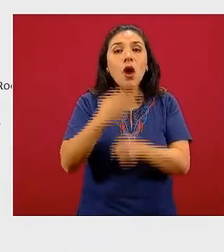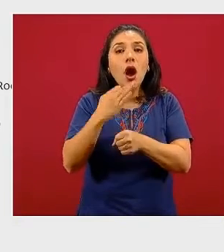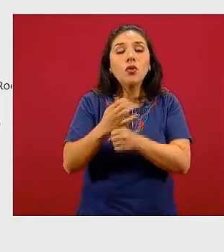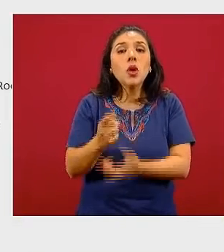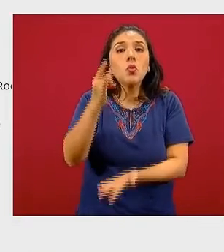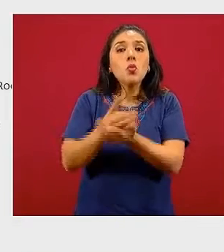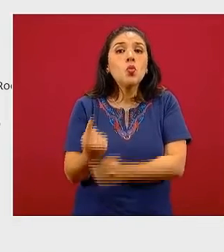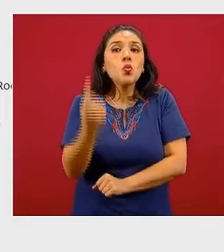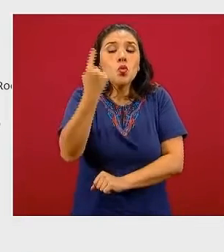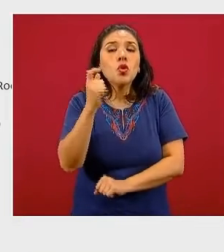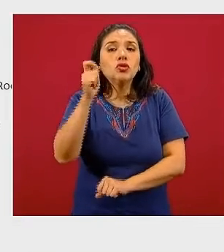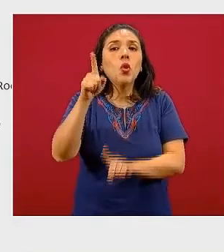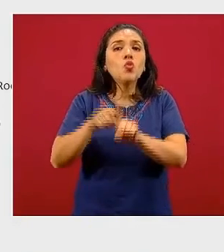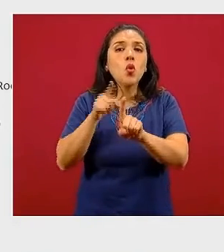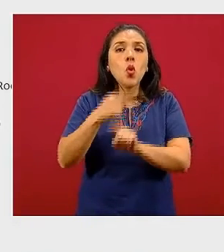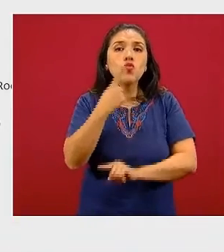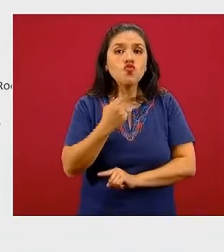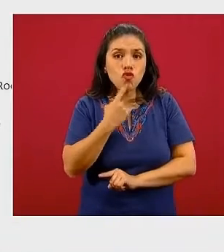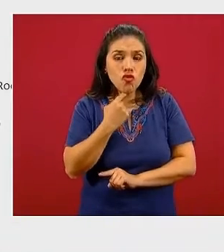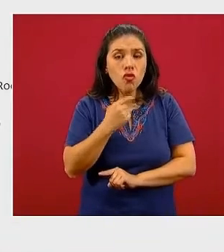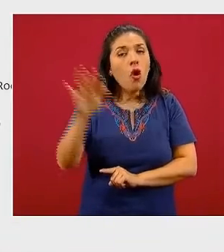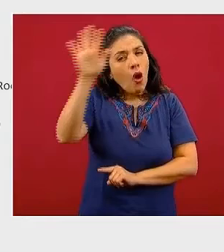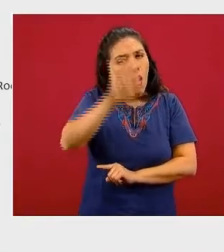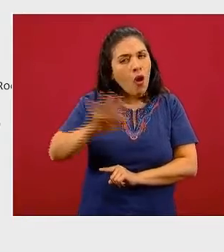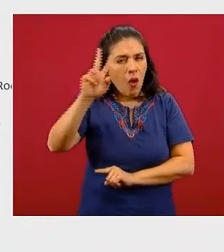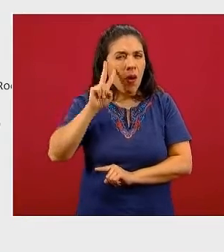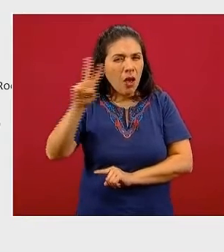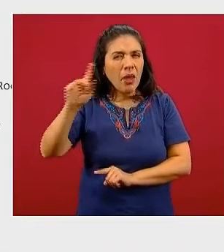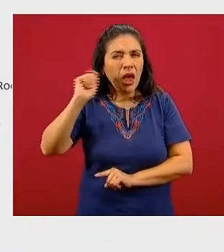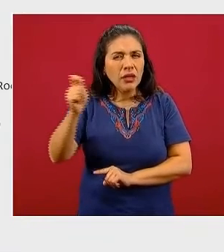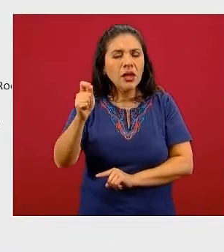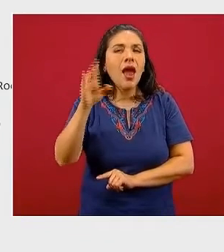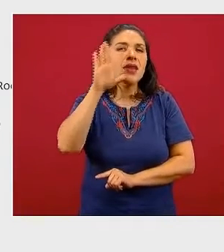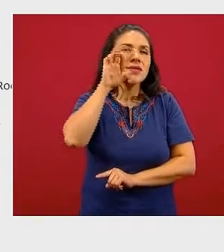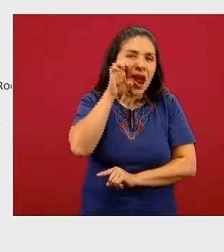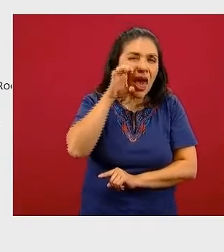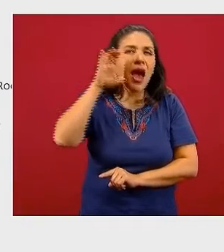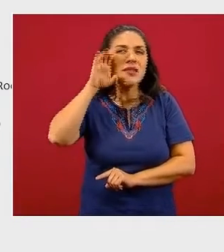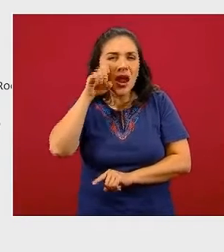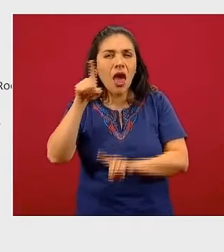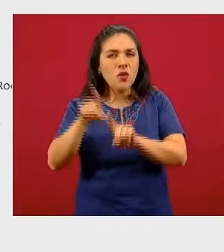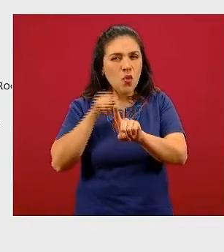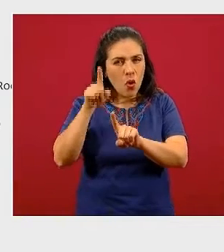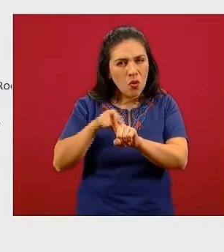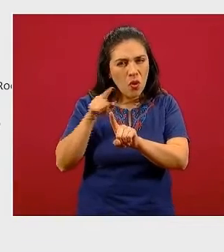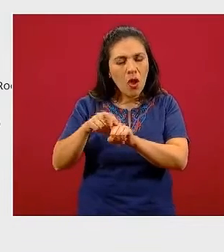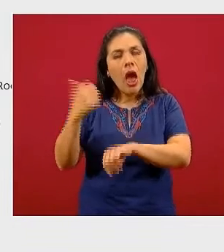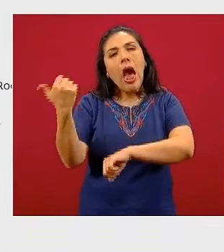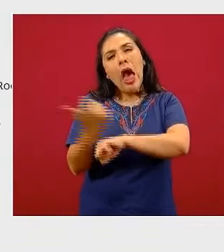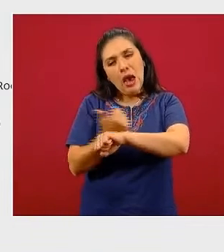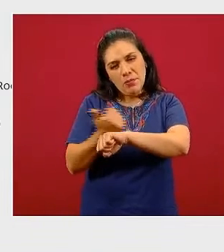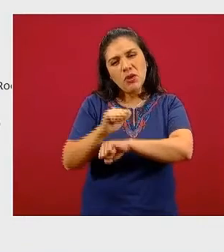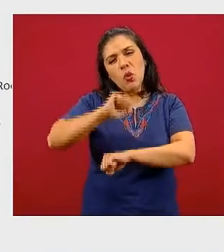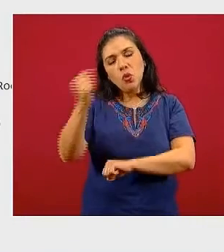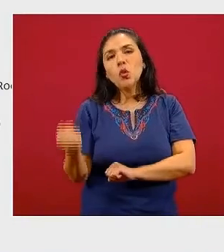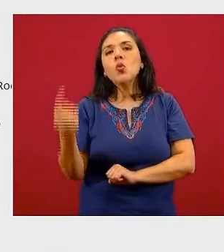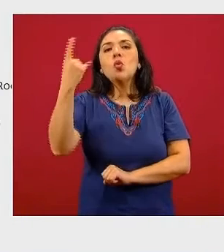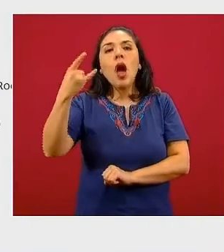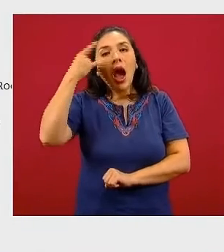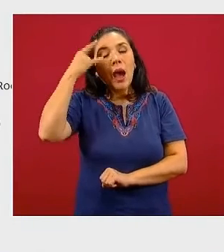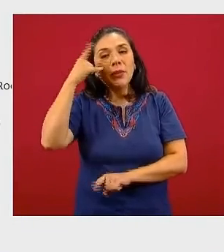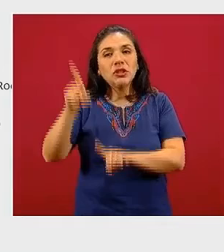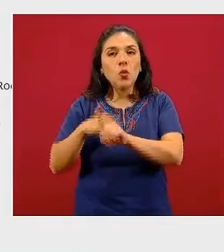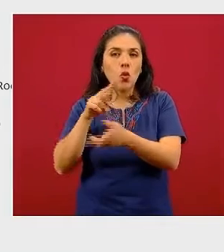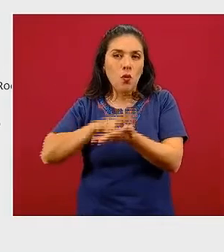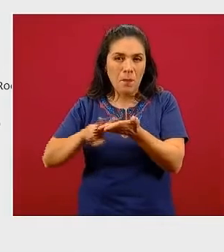único estado que está en color rojo, los demás que están aquí son naranjas, los amarillos y Campeche en